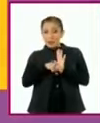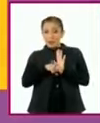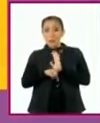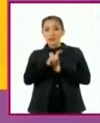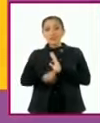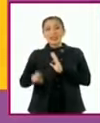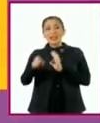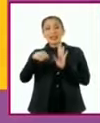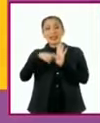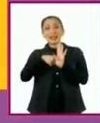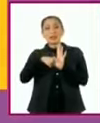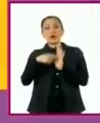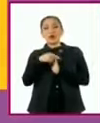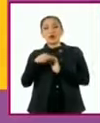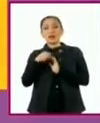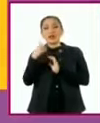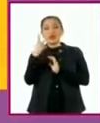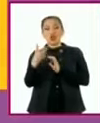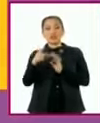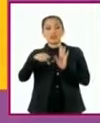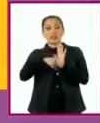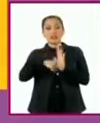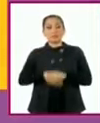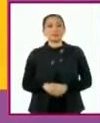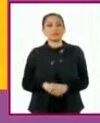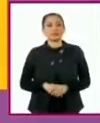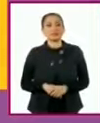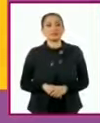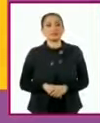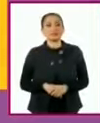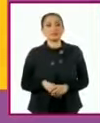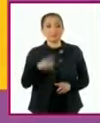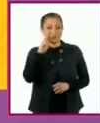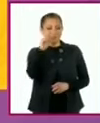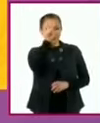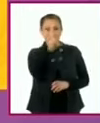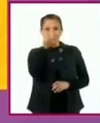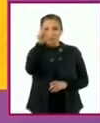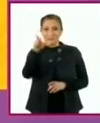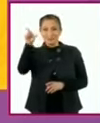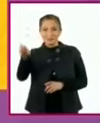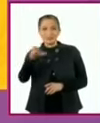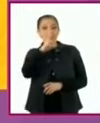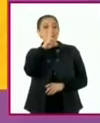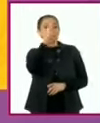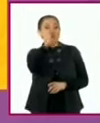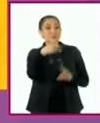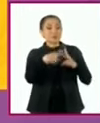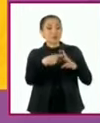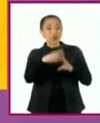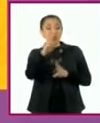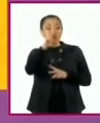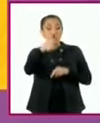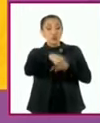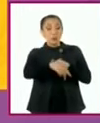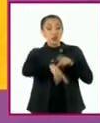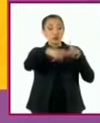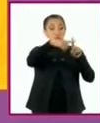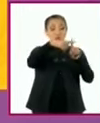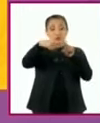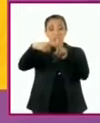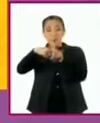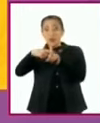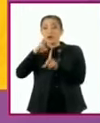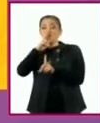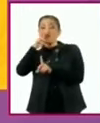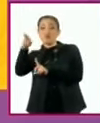100 negativo entre 2 negativo. Como pudieron ver, el resultado de dividir dos números positivos es un número